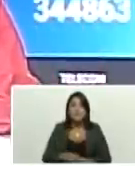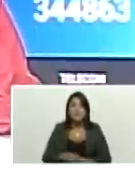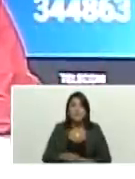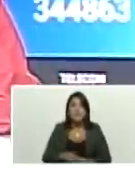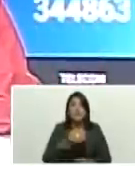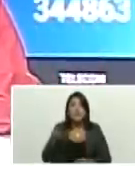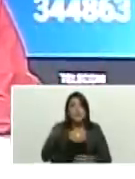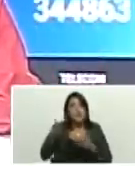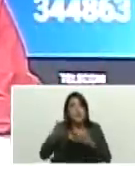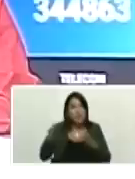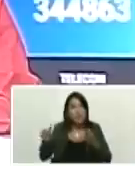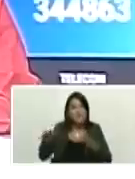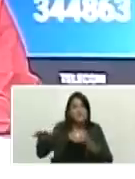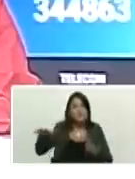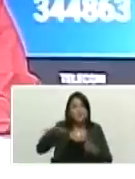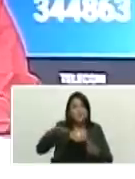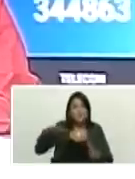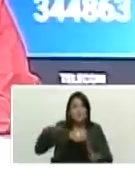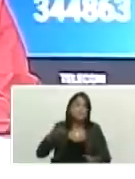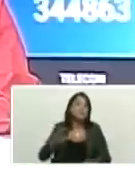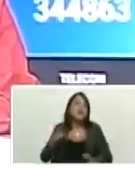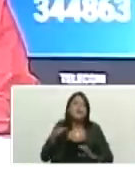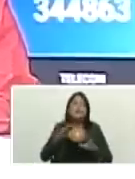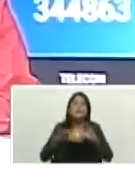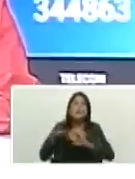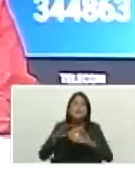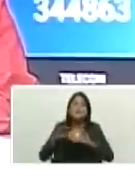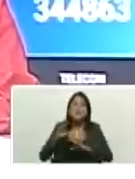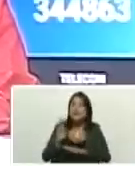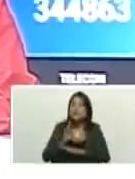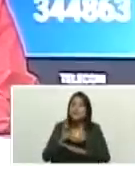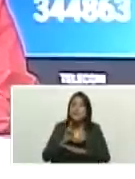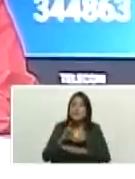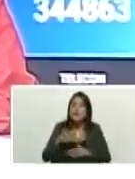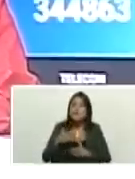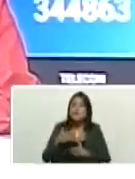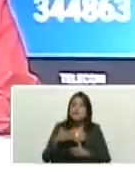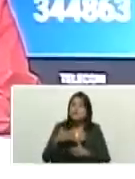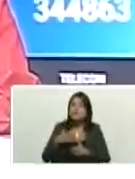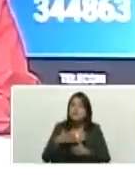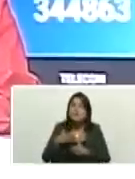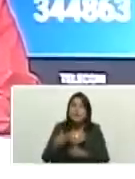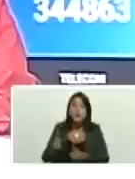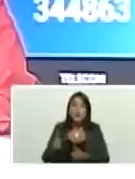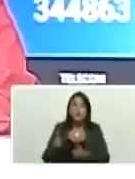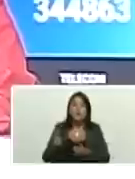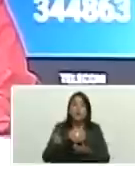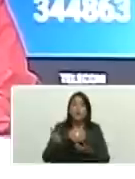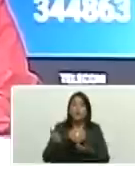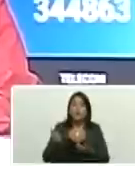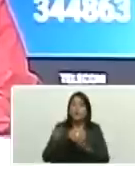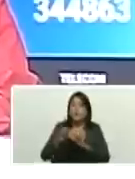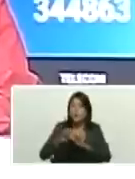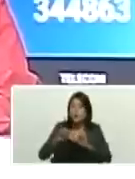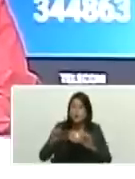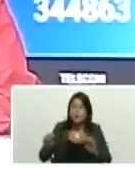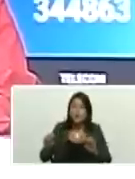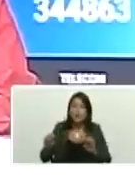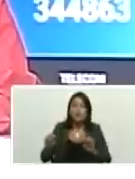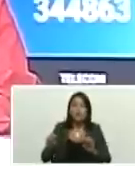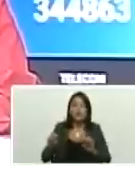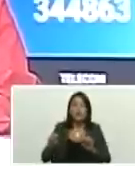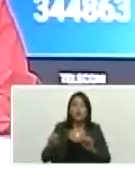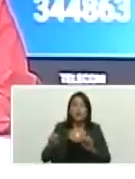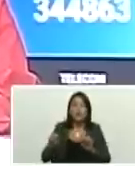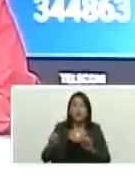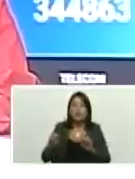inauguramos, bueno, ciencia abierta, ciencia aplicada para la salud, para la educación, para